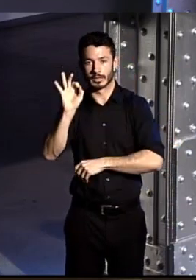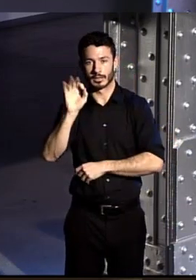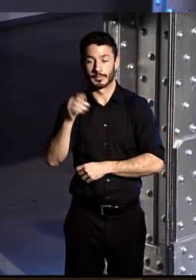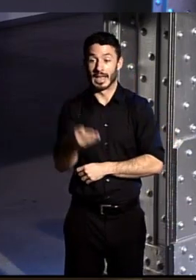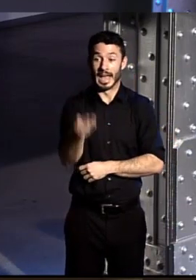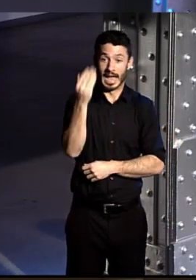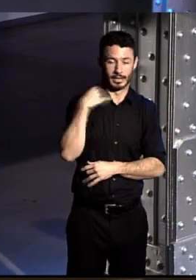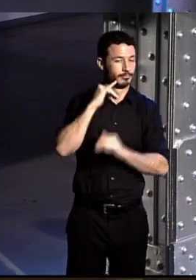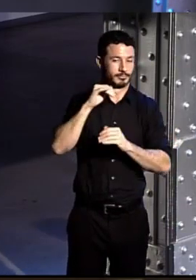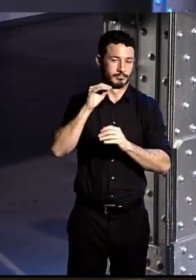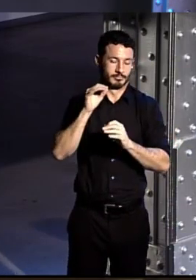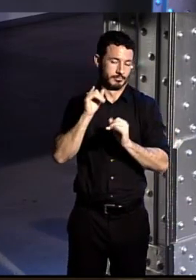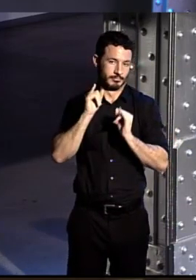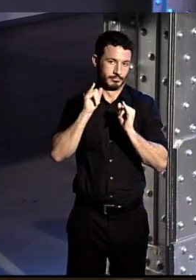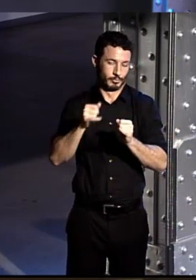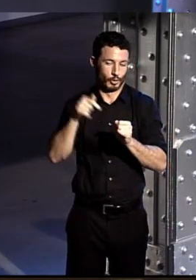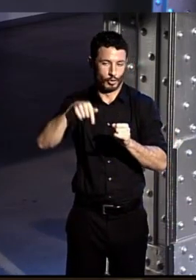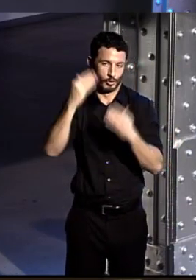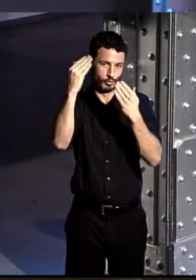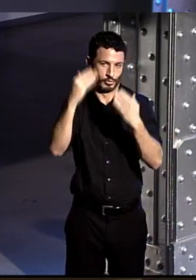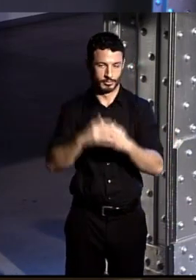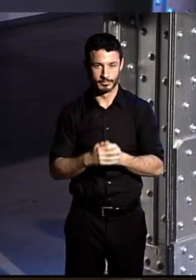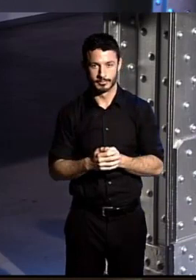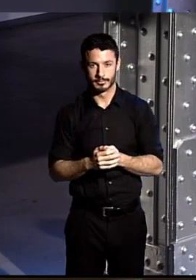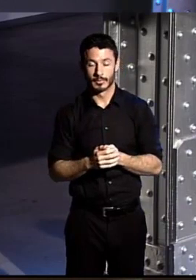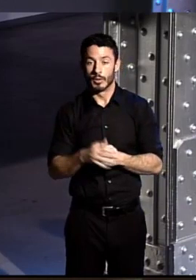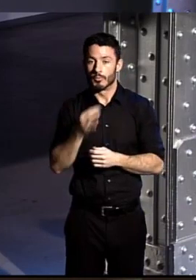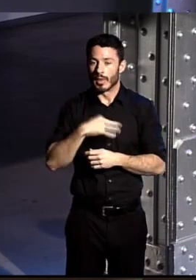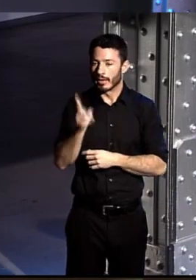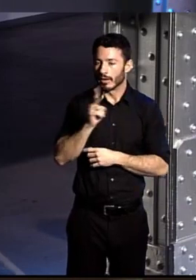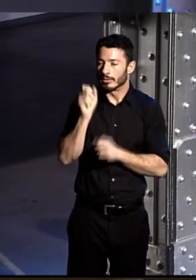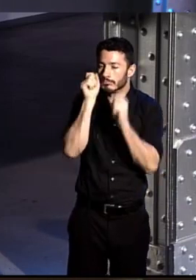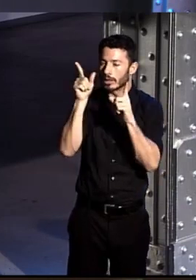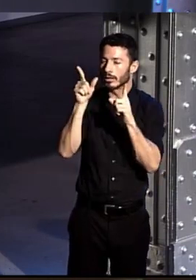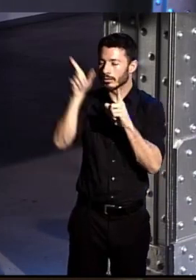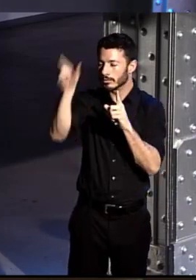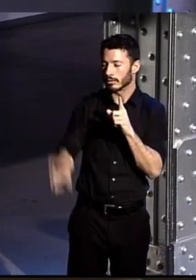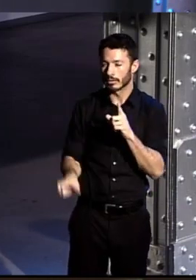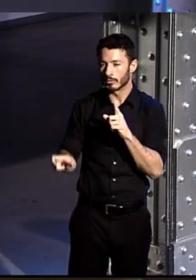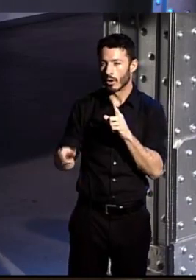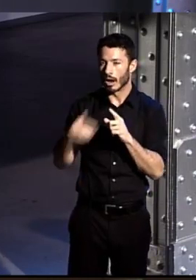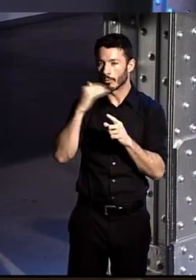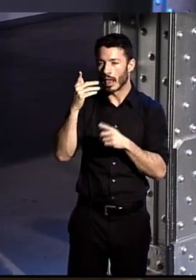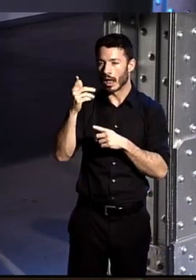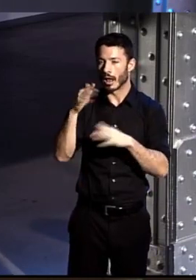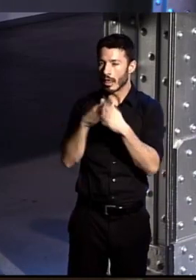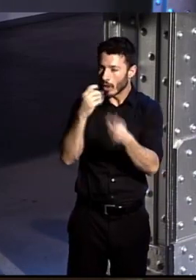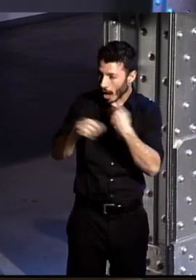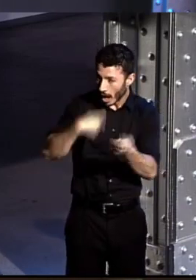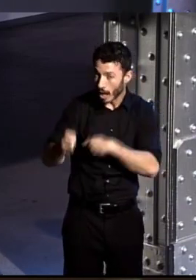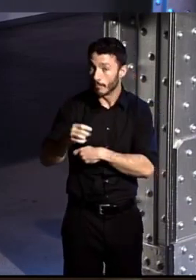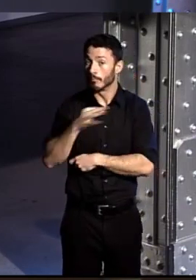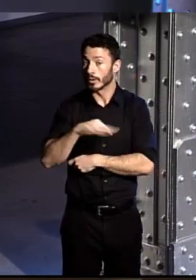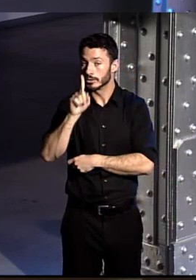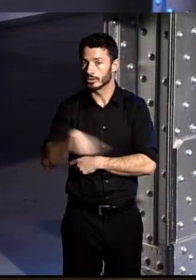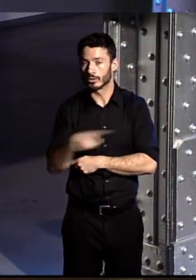en su honor, lo hemos hecho hoy. ¿Sería que descubrió de repente, aquí hay una sí, a mí me gusta pensar que sí, a mí me contar? gusta hacer interpretaciones así como un poco,